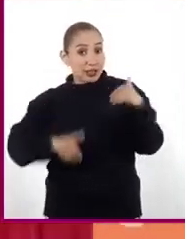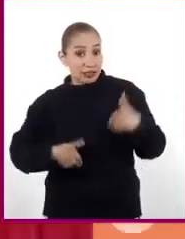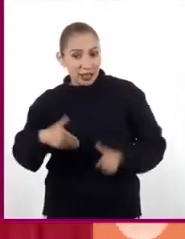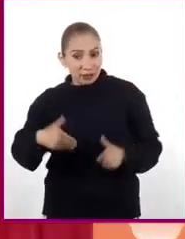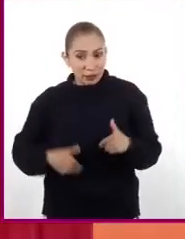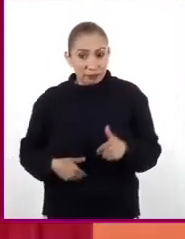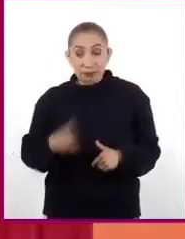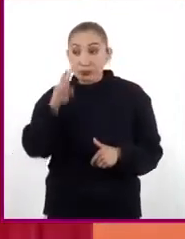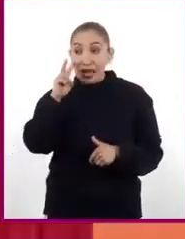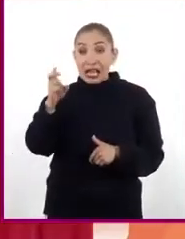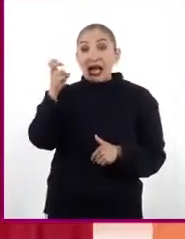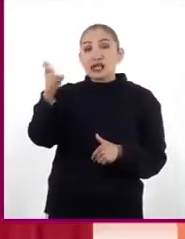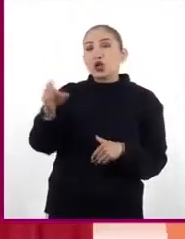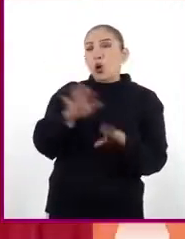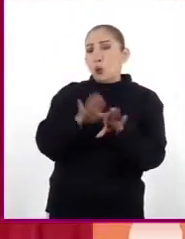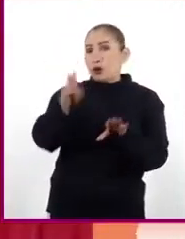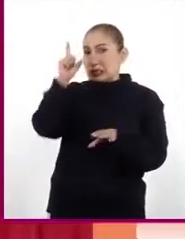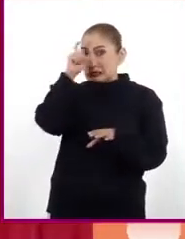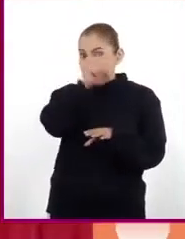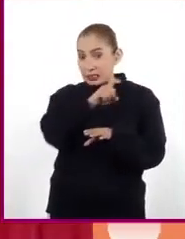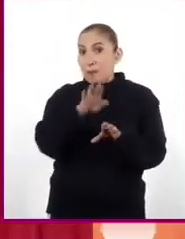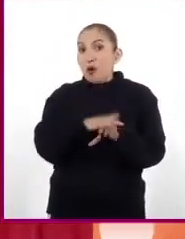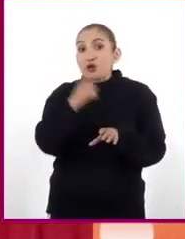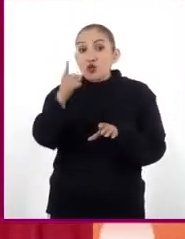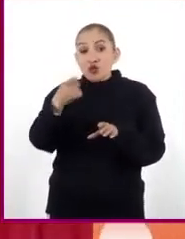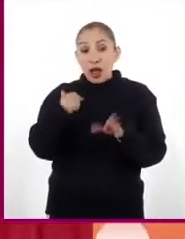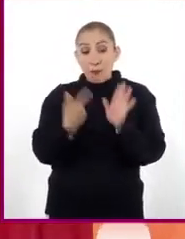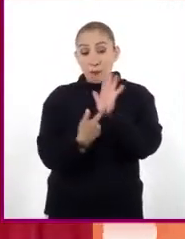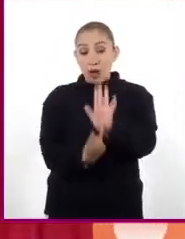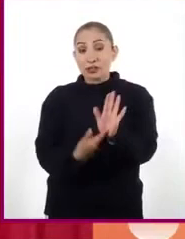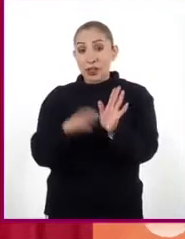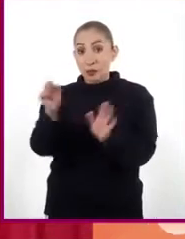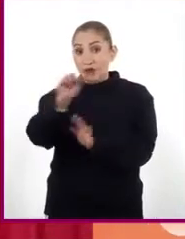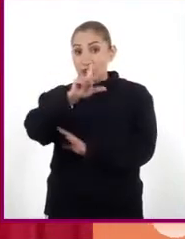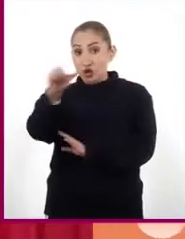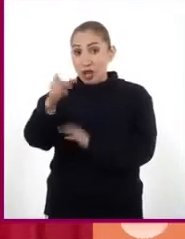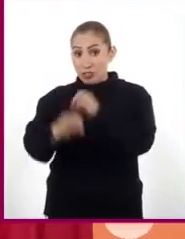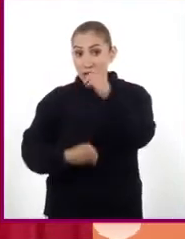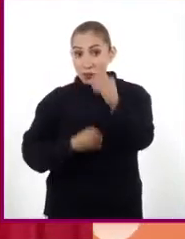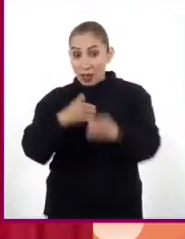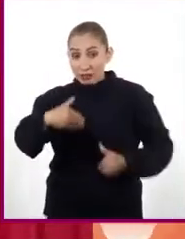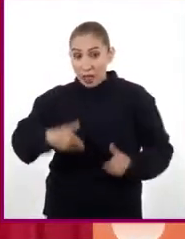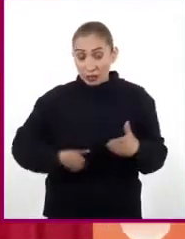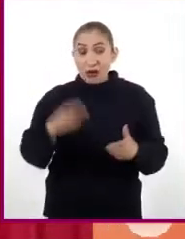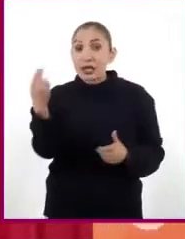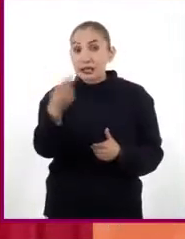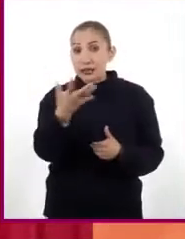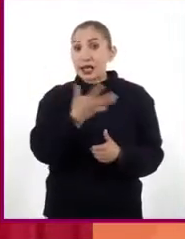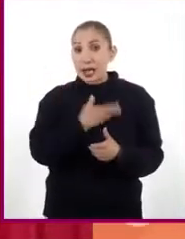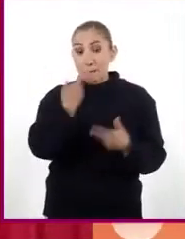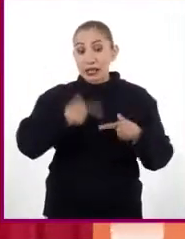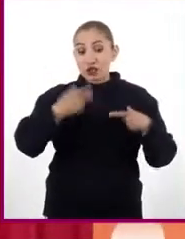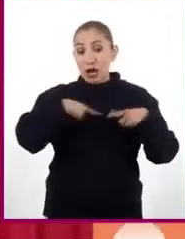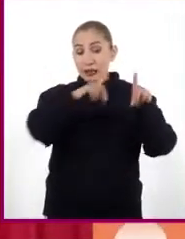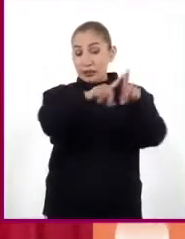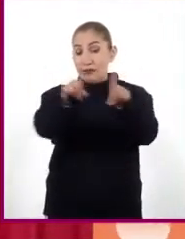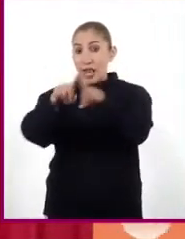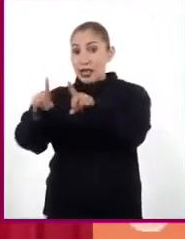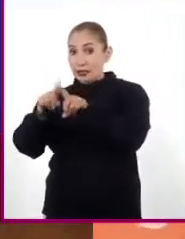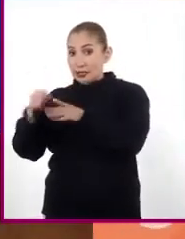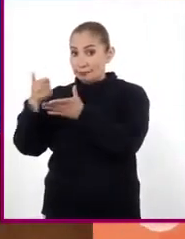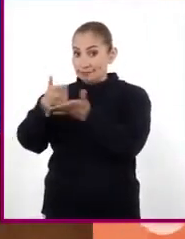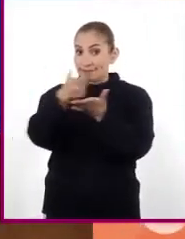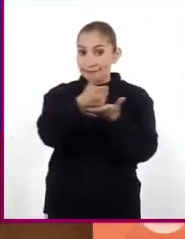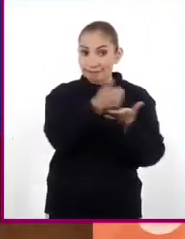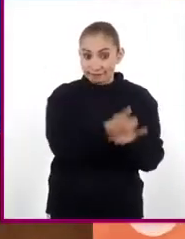teatro. Verán que es un poco complicado, porque para que una representación profesional se lleve a cabo, es necesario contar con especialistas de la puesta en